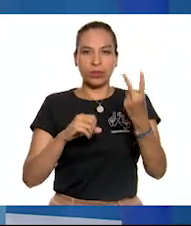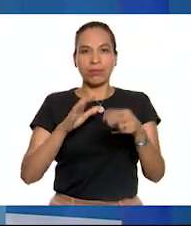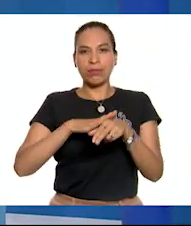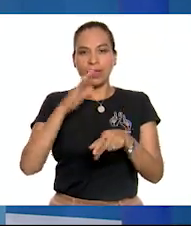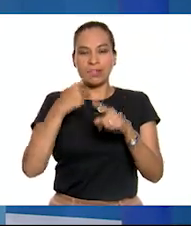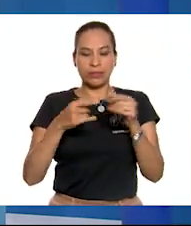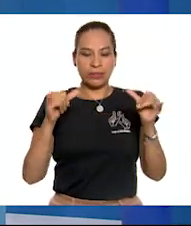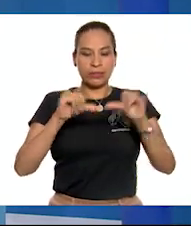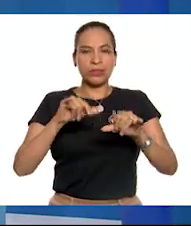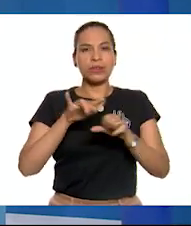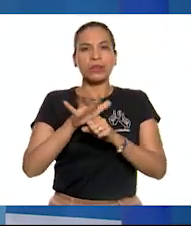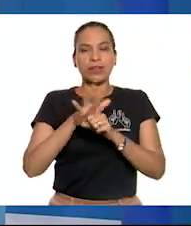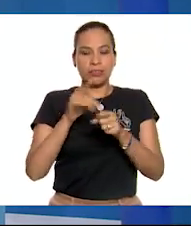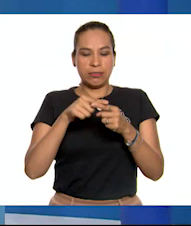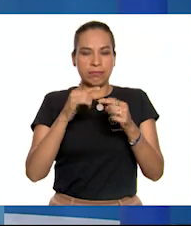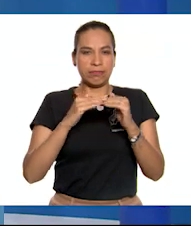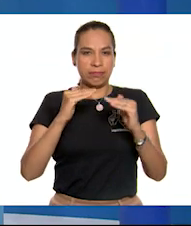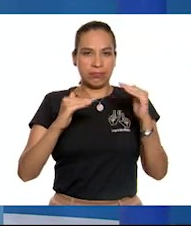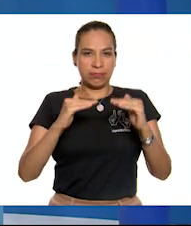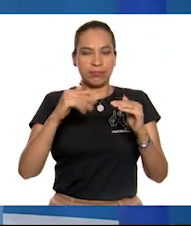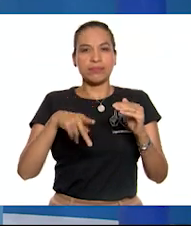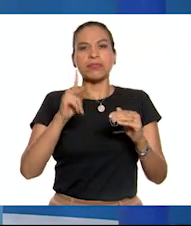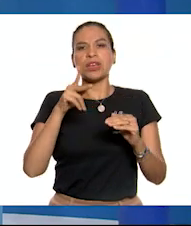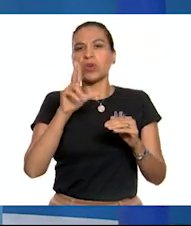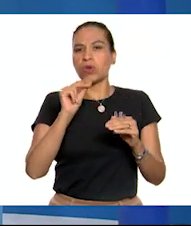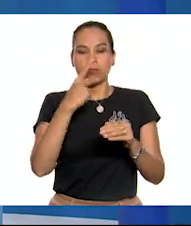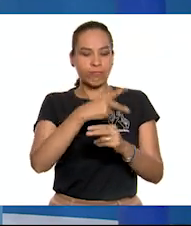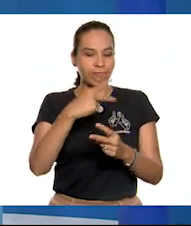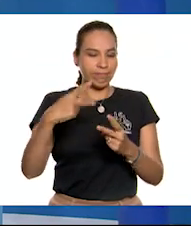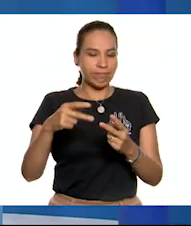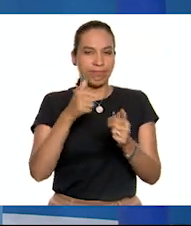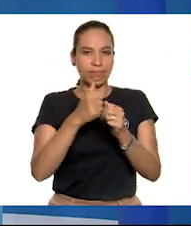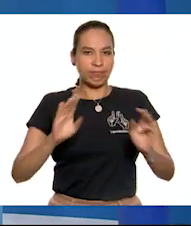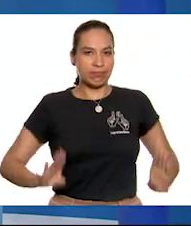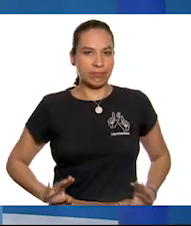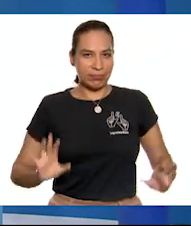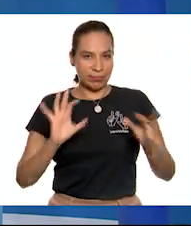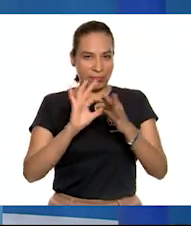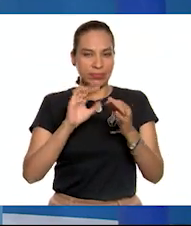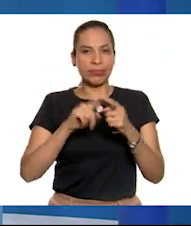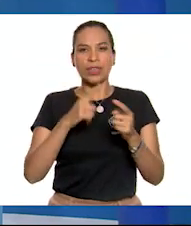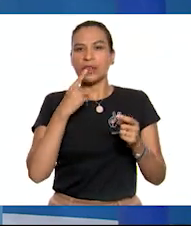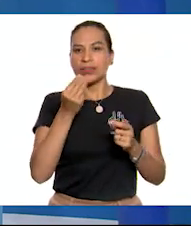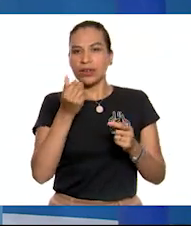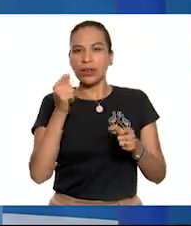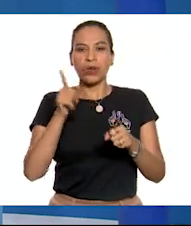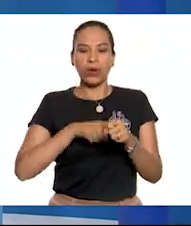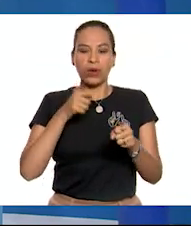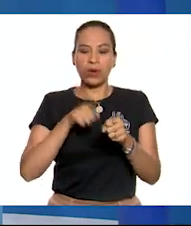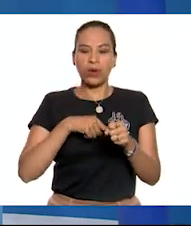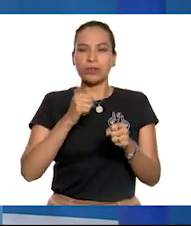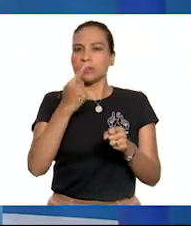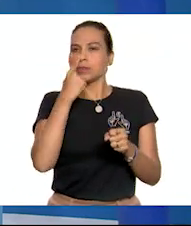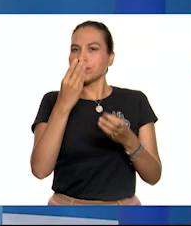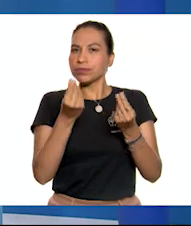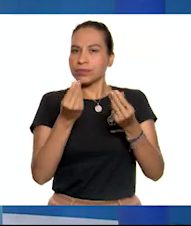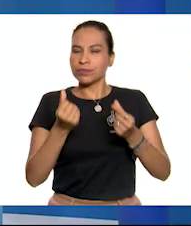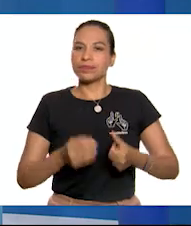más sustancias, las cuales mantienen su masa, pero no sus propiedades características como el sabor, el color o el